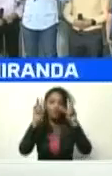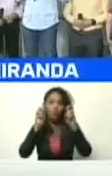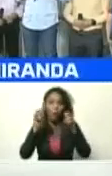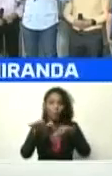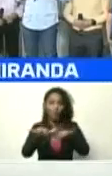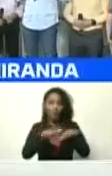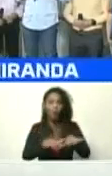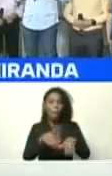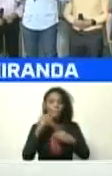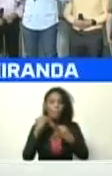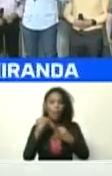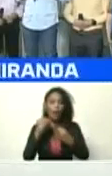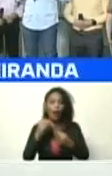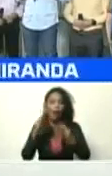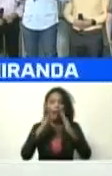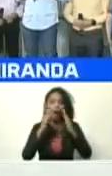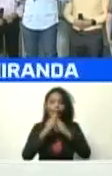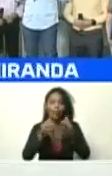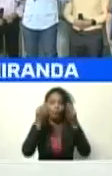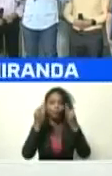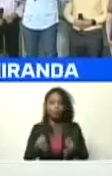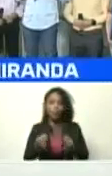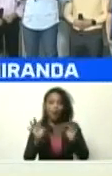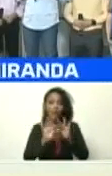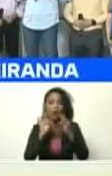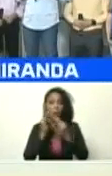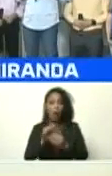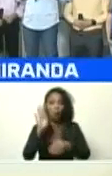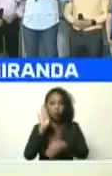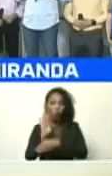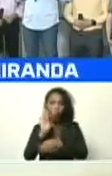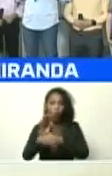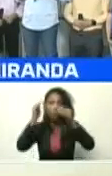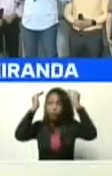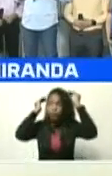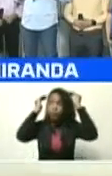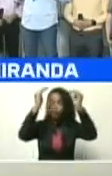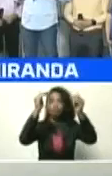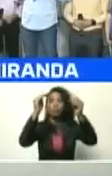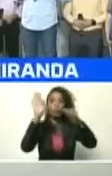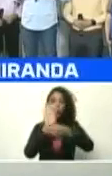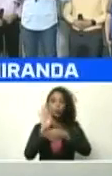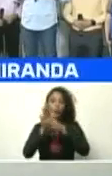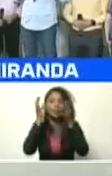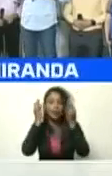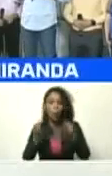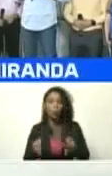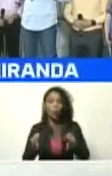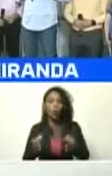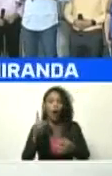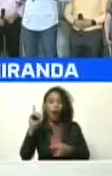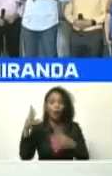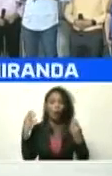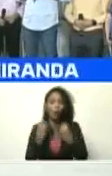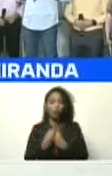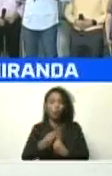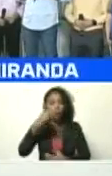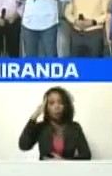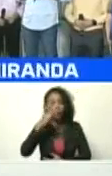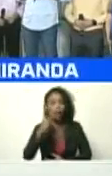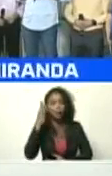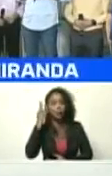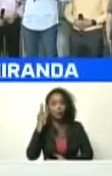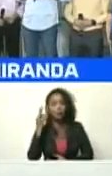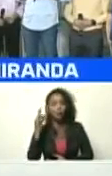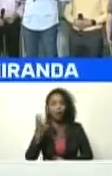que tenga su casa fortificada y su familia segura, techo seguro. Ahí estaba la almiranta y todos los